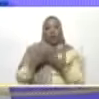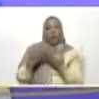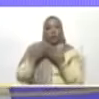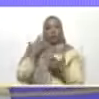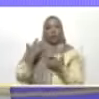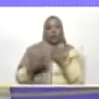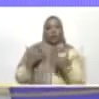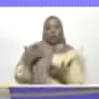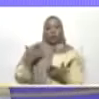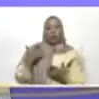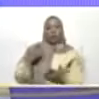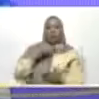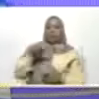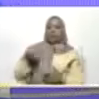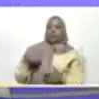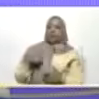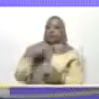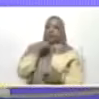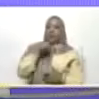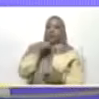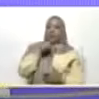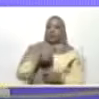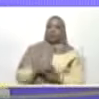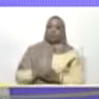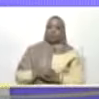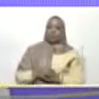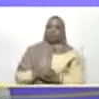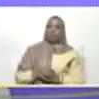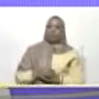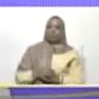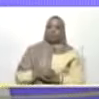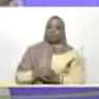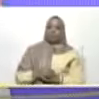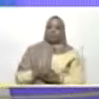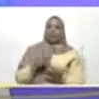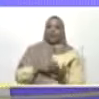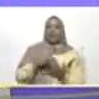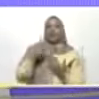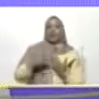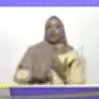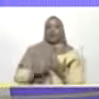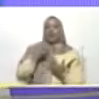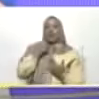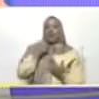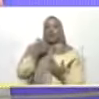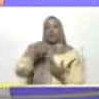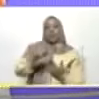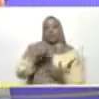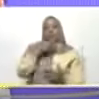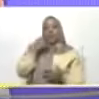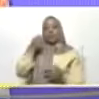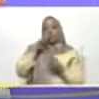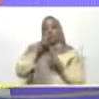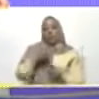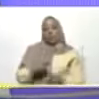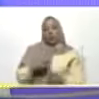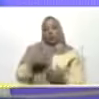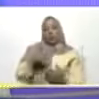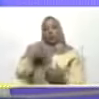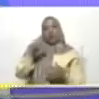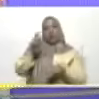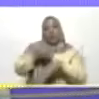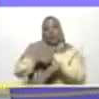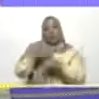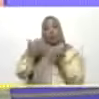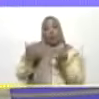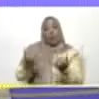generar acciones iniciativas con lo que ustedes están solicitando y darle respuesta en tiempo